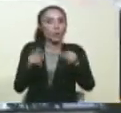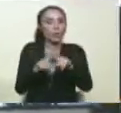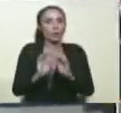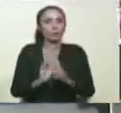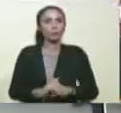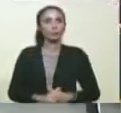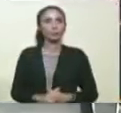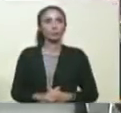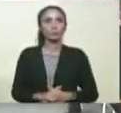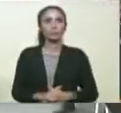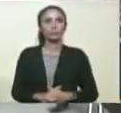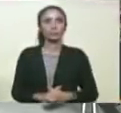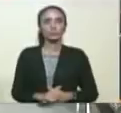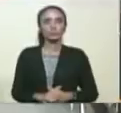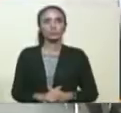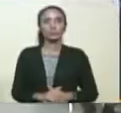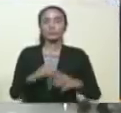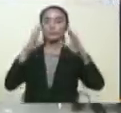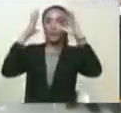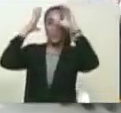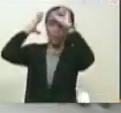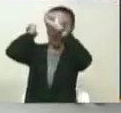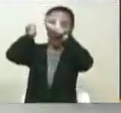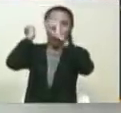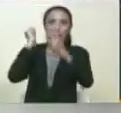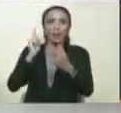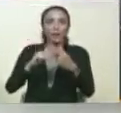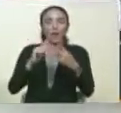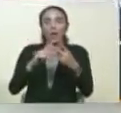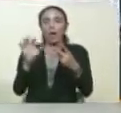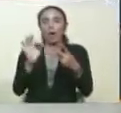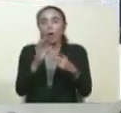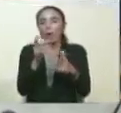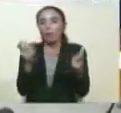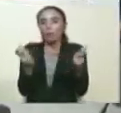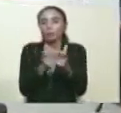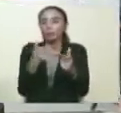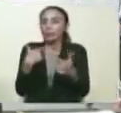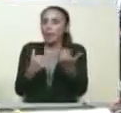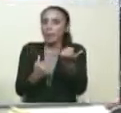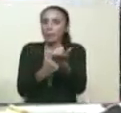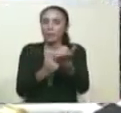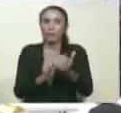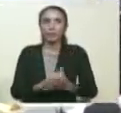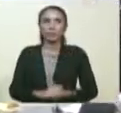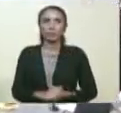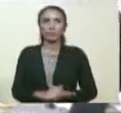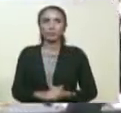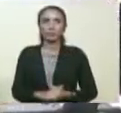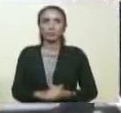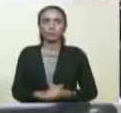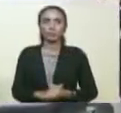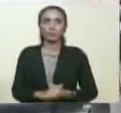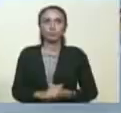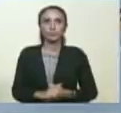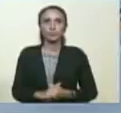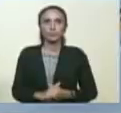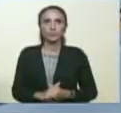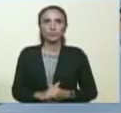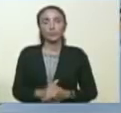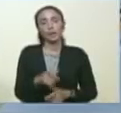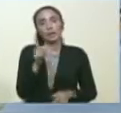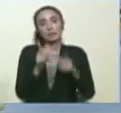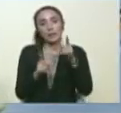para en las embajadas, consulados, prestarle todo el apoyo consular, personal, familiar. Si a alguien le va